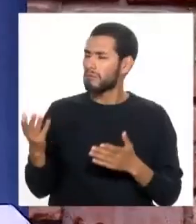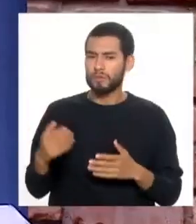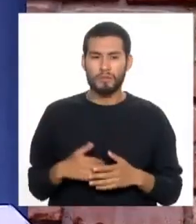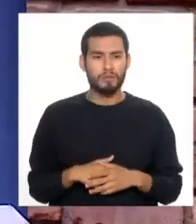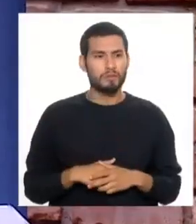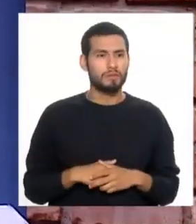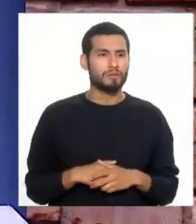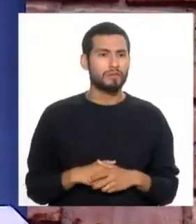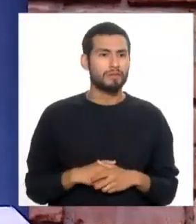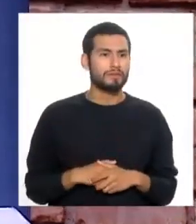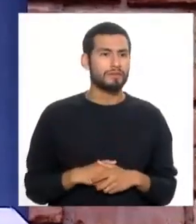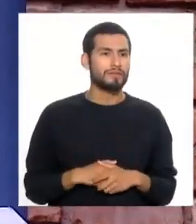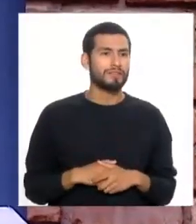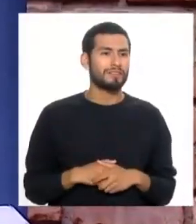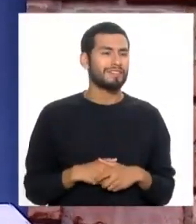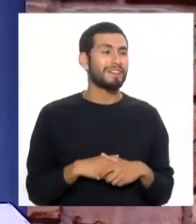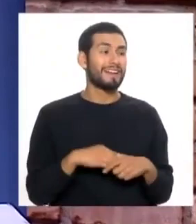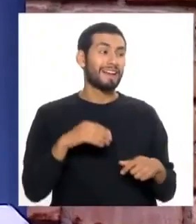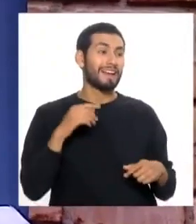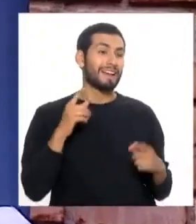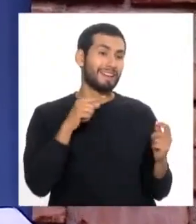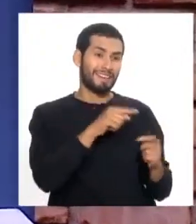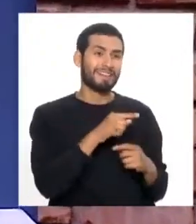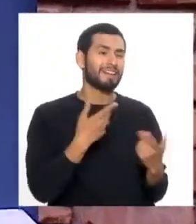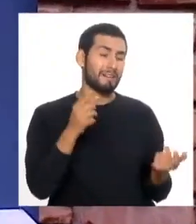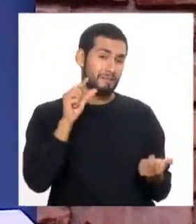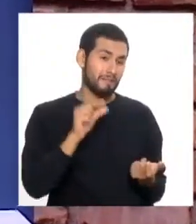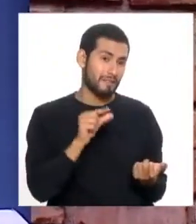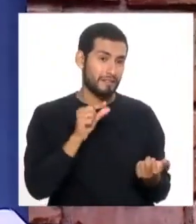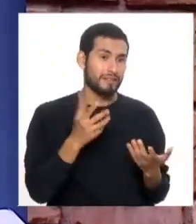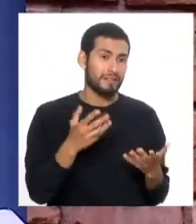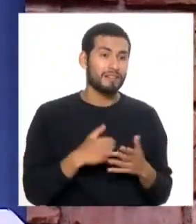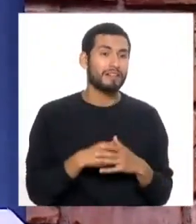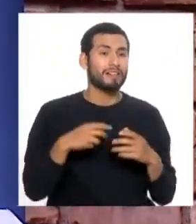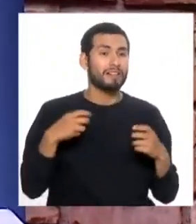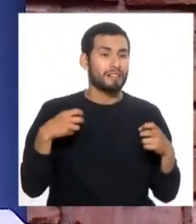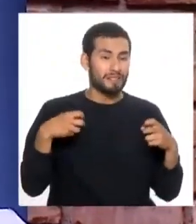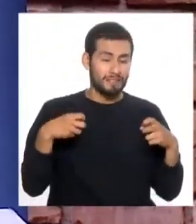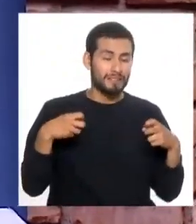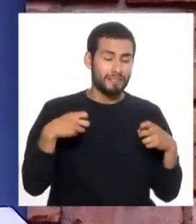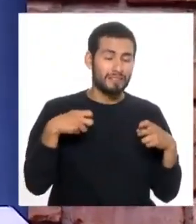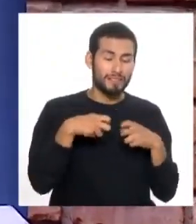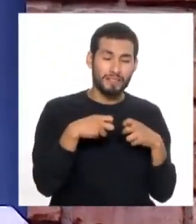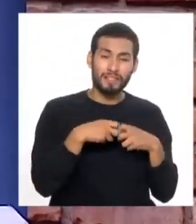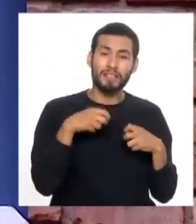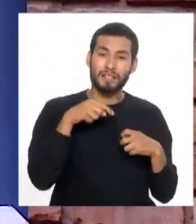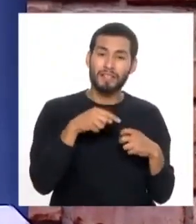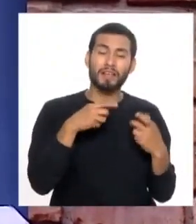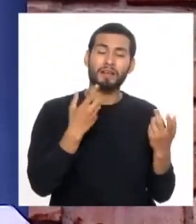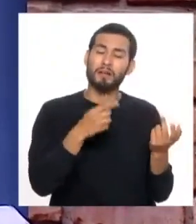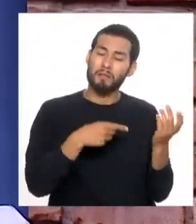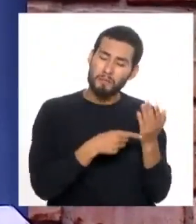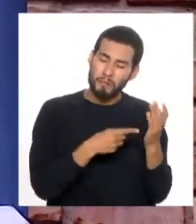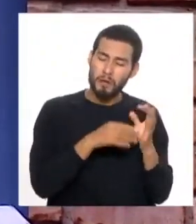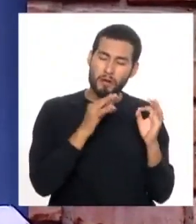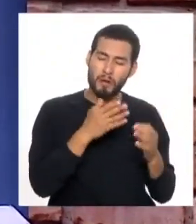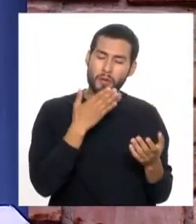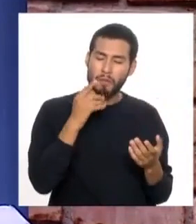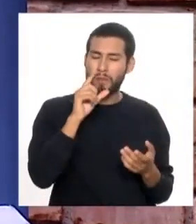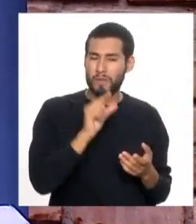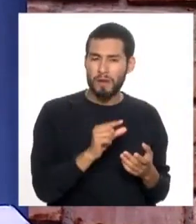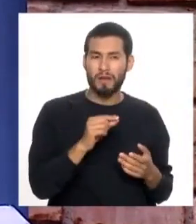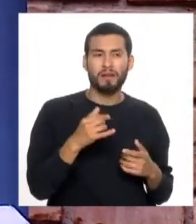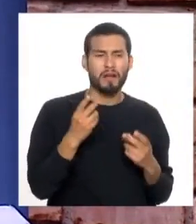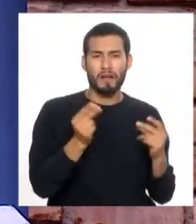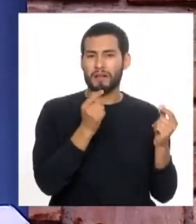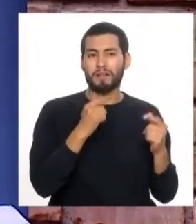antigua. No, pero además es mucho más barata, la licencia también digital es mucho más barata, el trámite es rápido y además